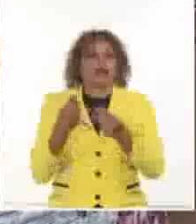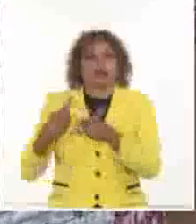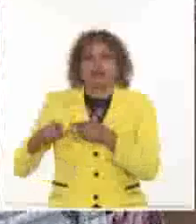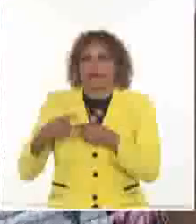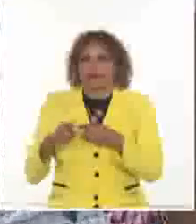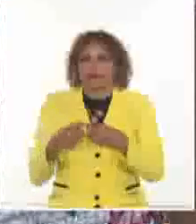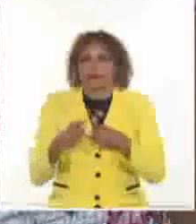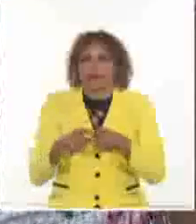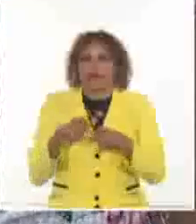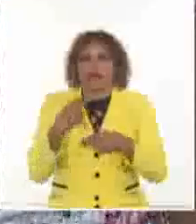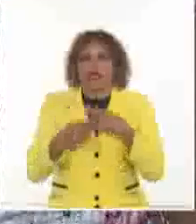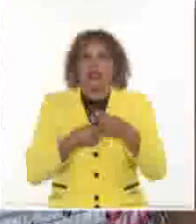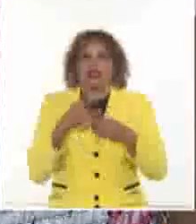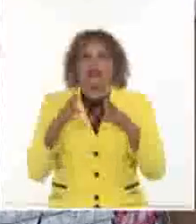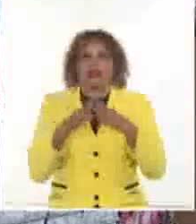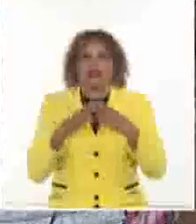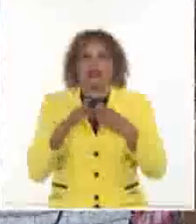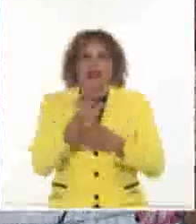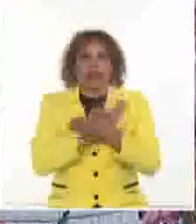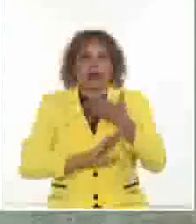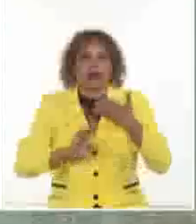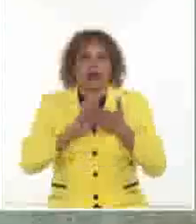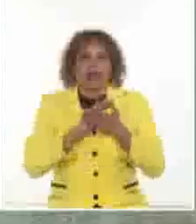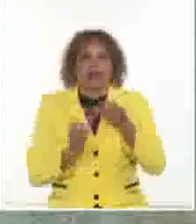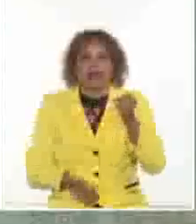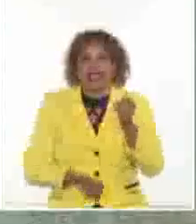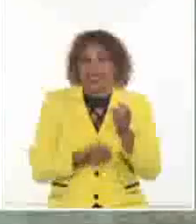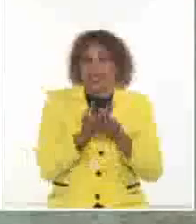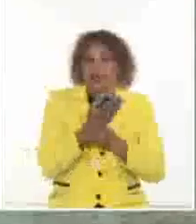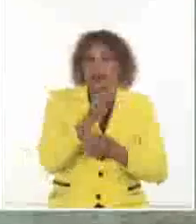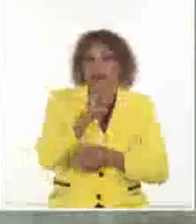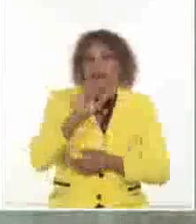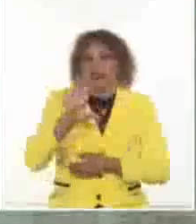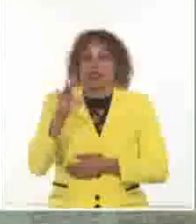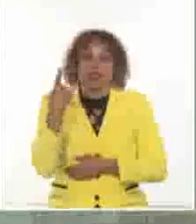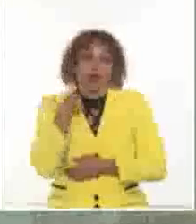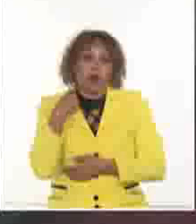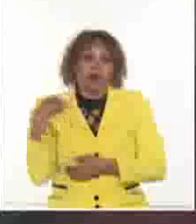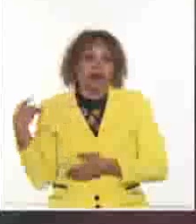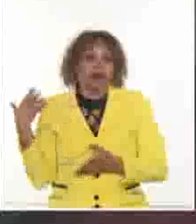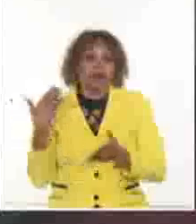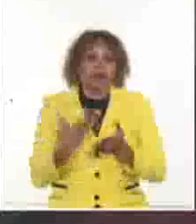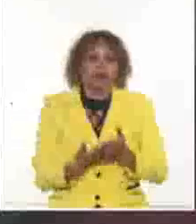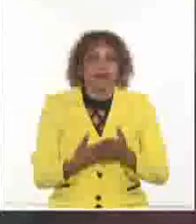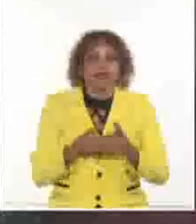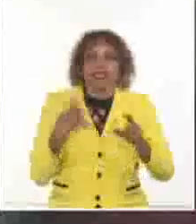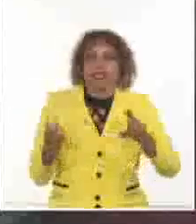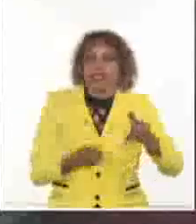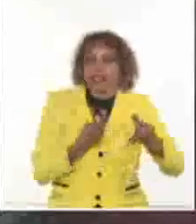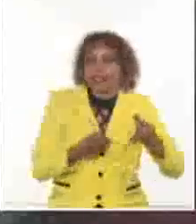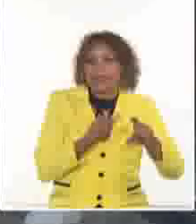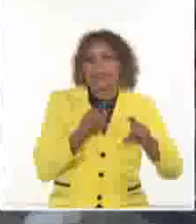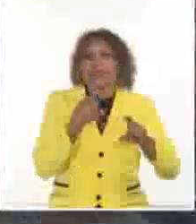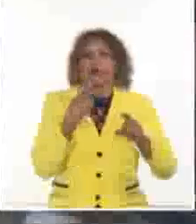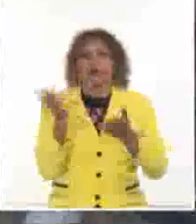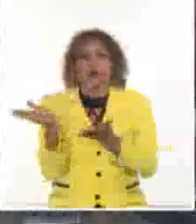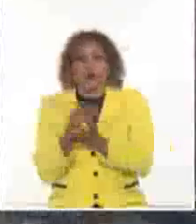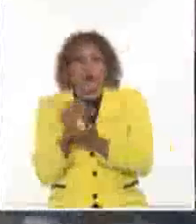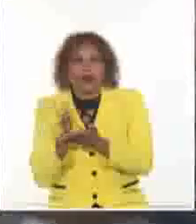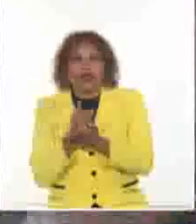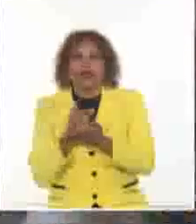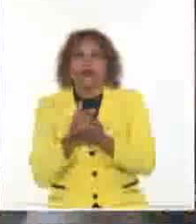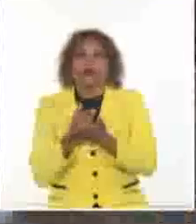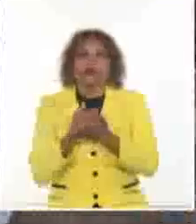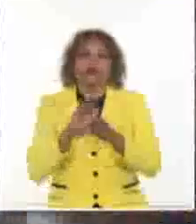ha hecho la casa durante 65 años. Desde discos, por supuesto, libros, las